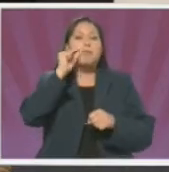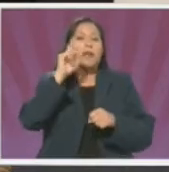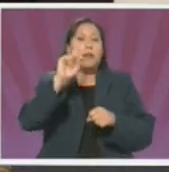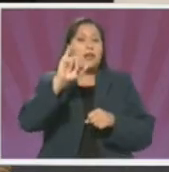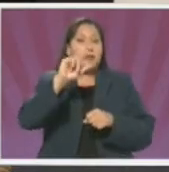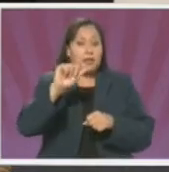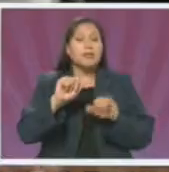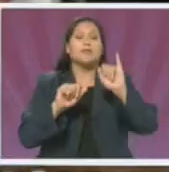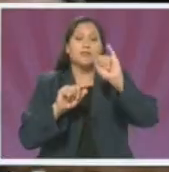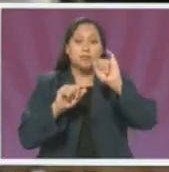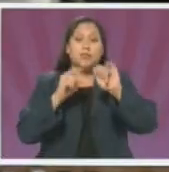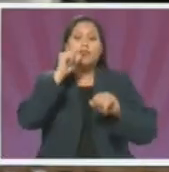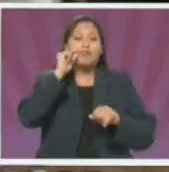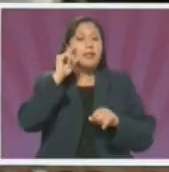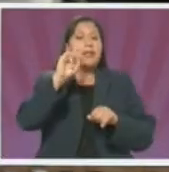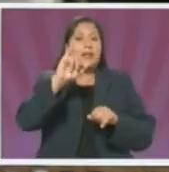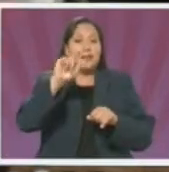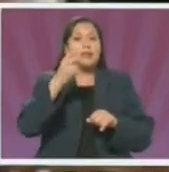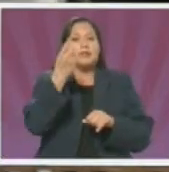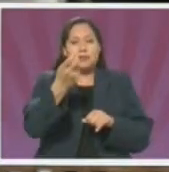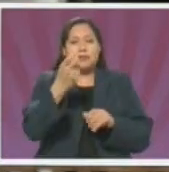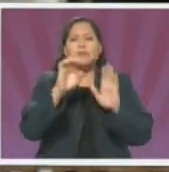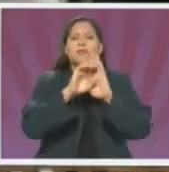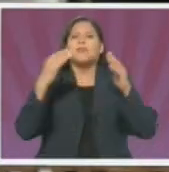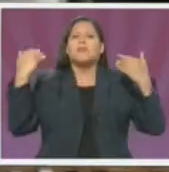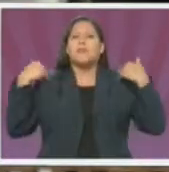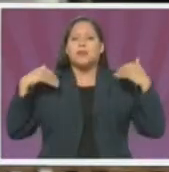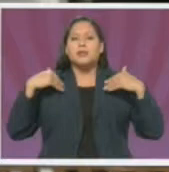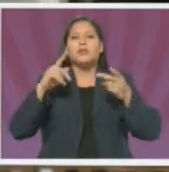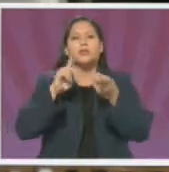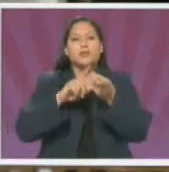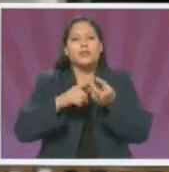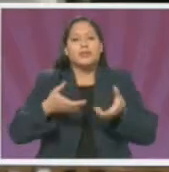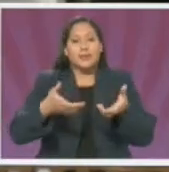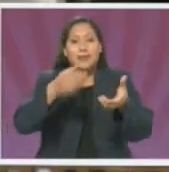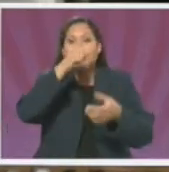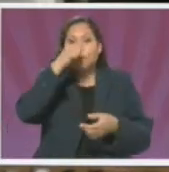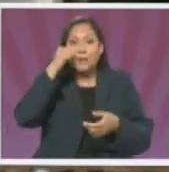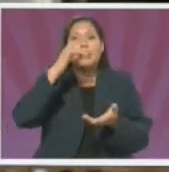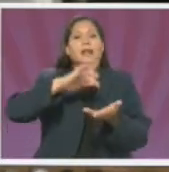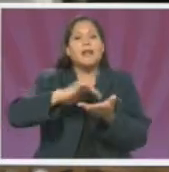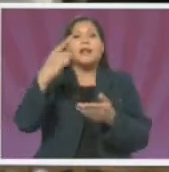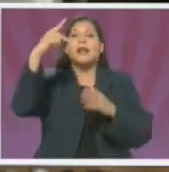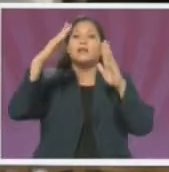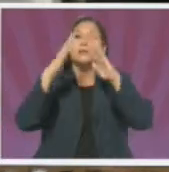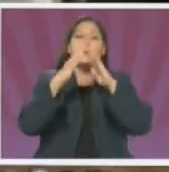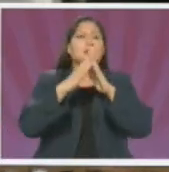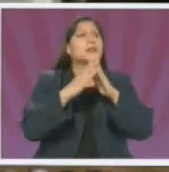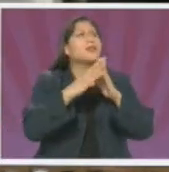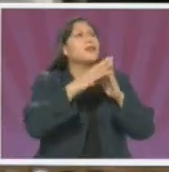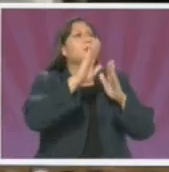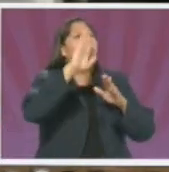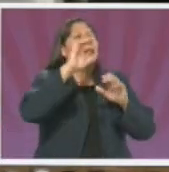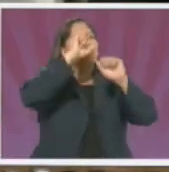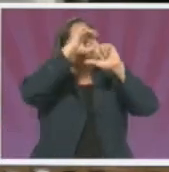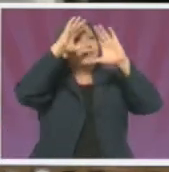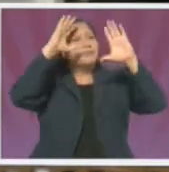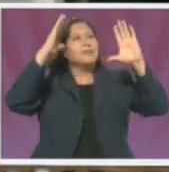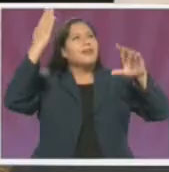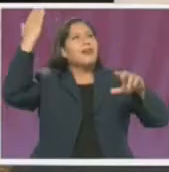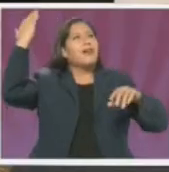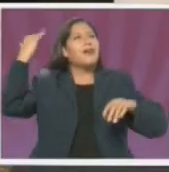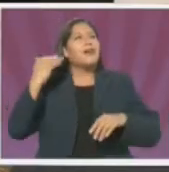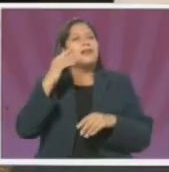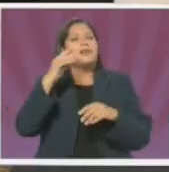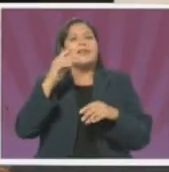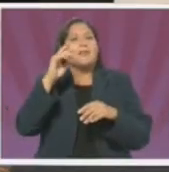Porfiriato. Desde el Porfiriato, Imagínate. precisamente. Sí, un paseo por la Juárez, gracias a sus casas, es remitirnos a la época del